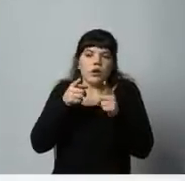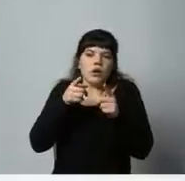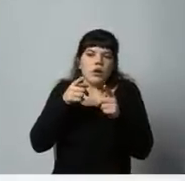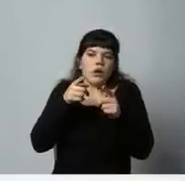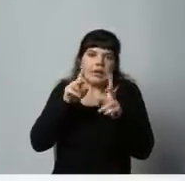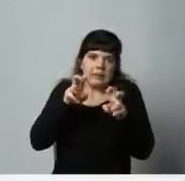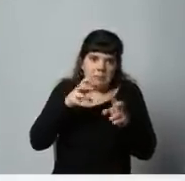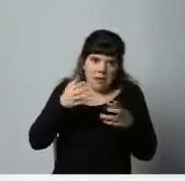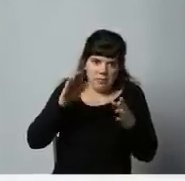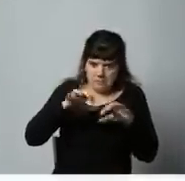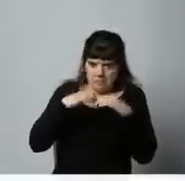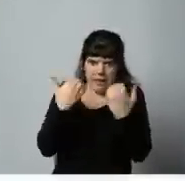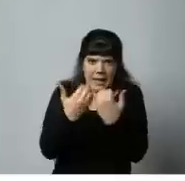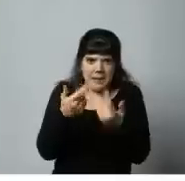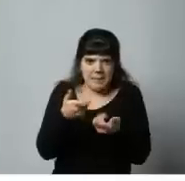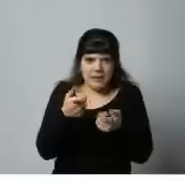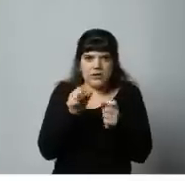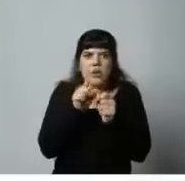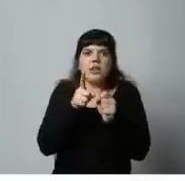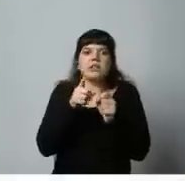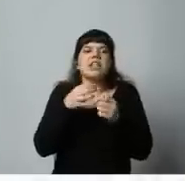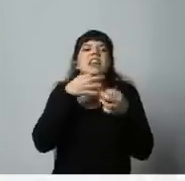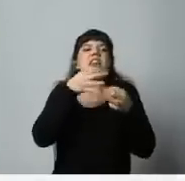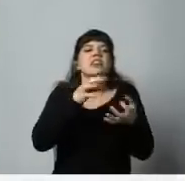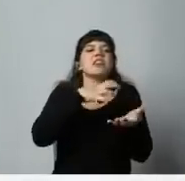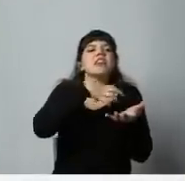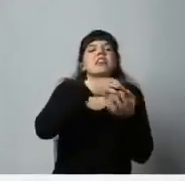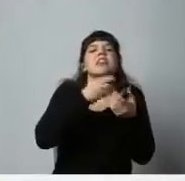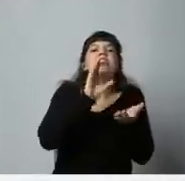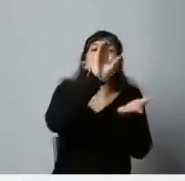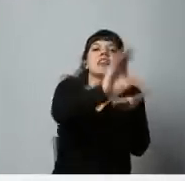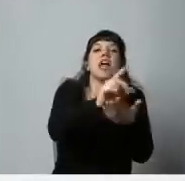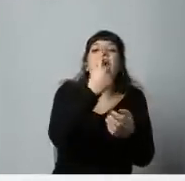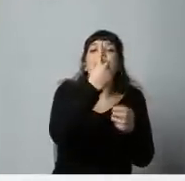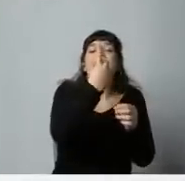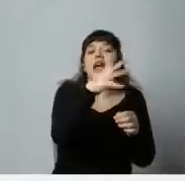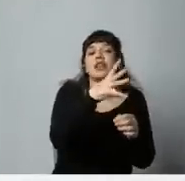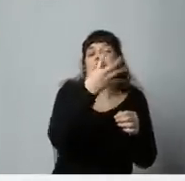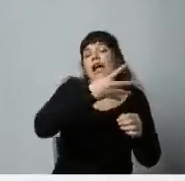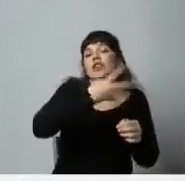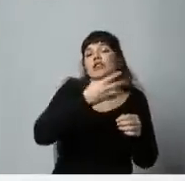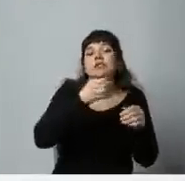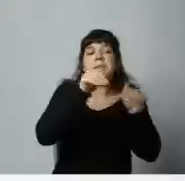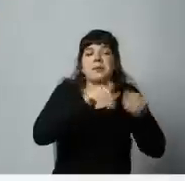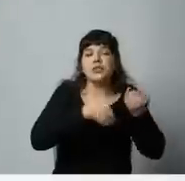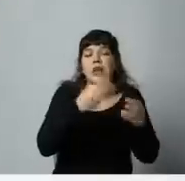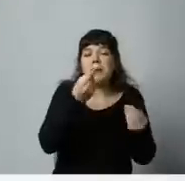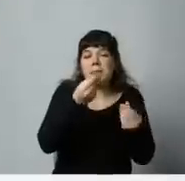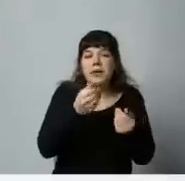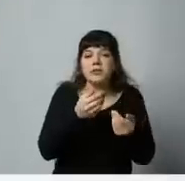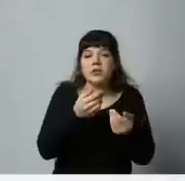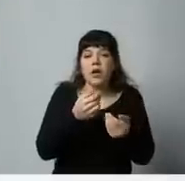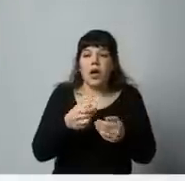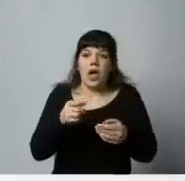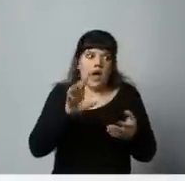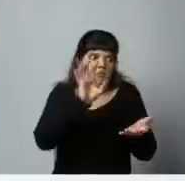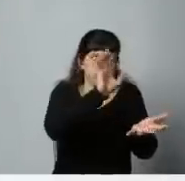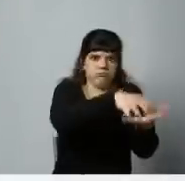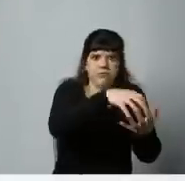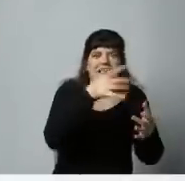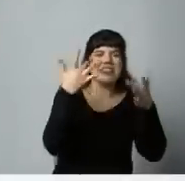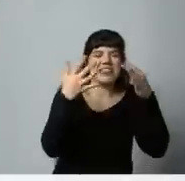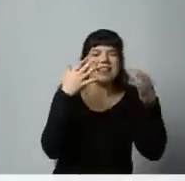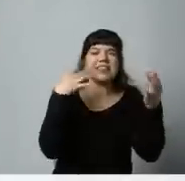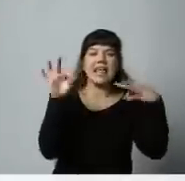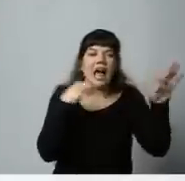parlamento donde dicen que se derivan 14 millones de pesos de la intendencia de montevido a la federación uruguaya de teatros independientes y a sua